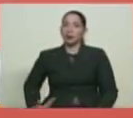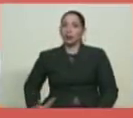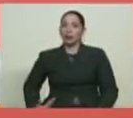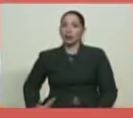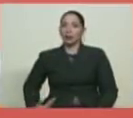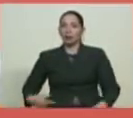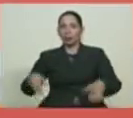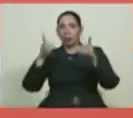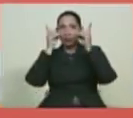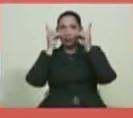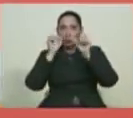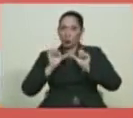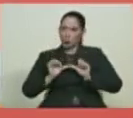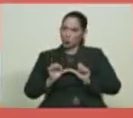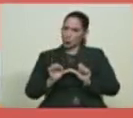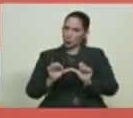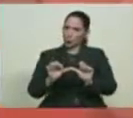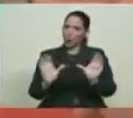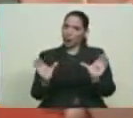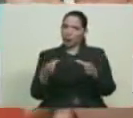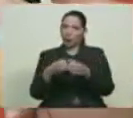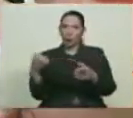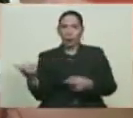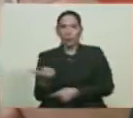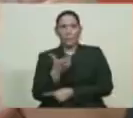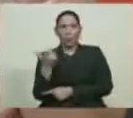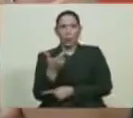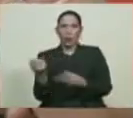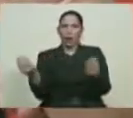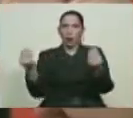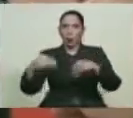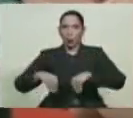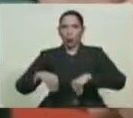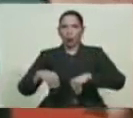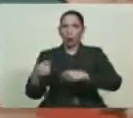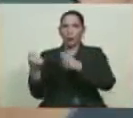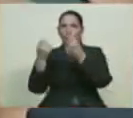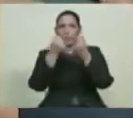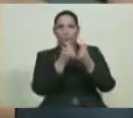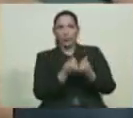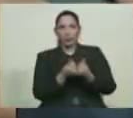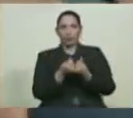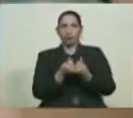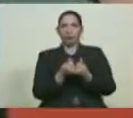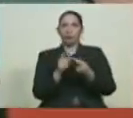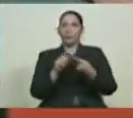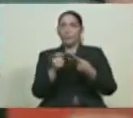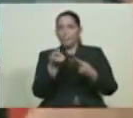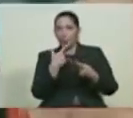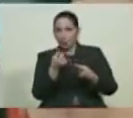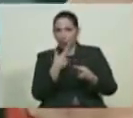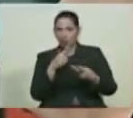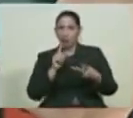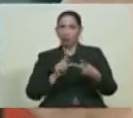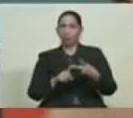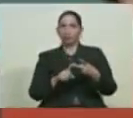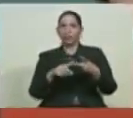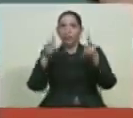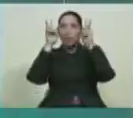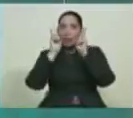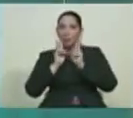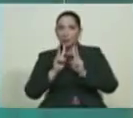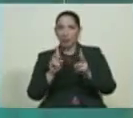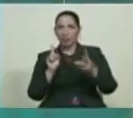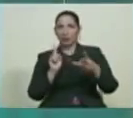continúen las reuniones para la búsqueda de acuerdo de precios acordados en medicinas, artículos de